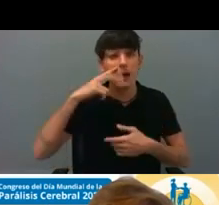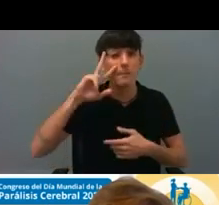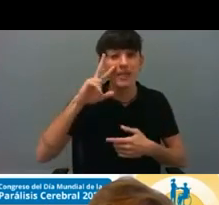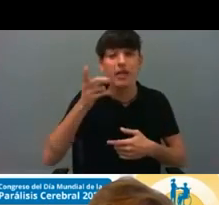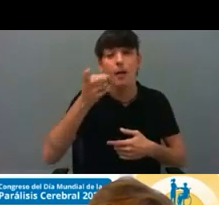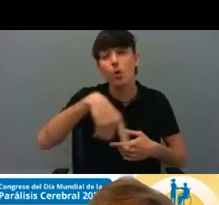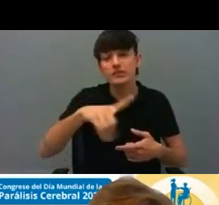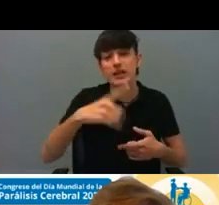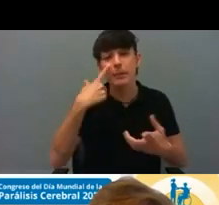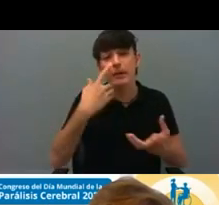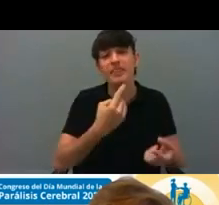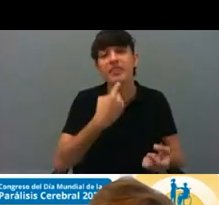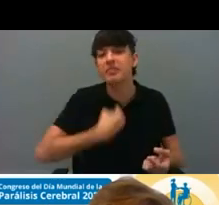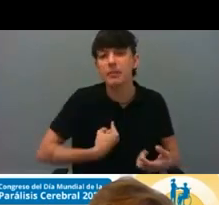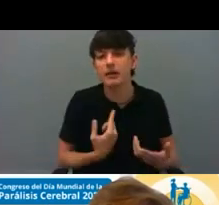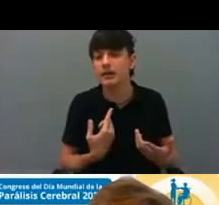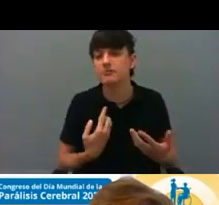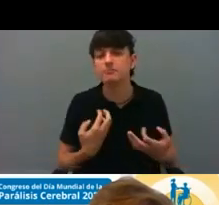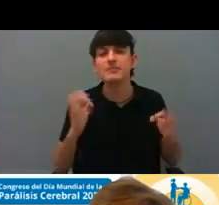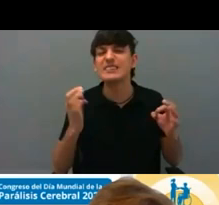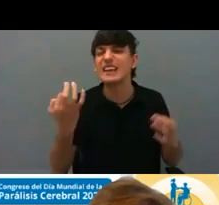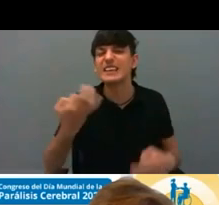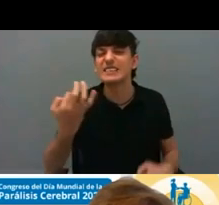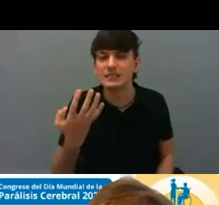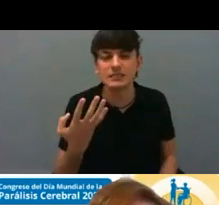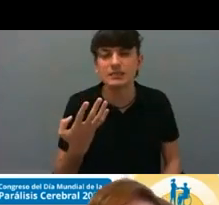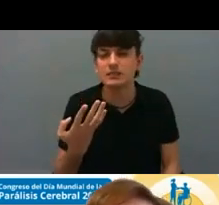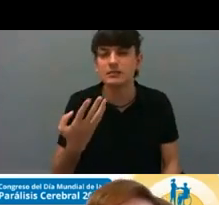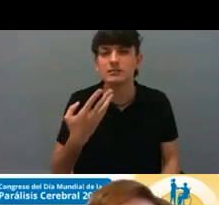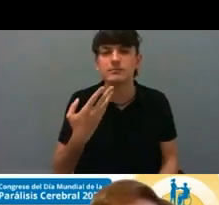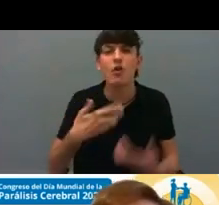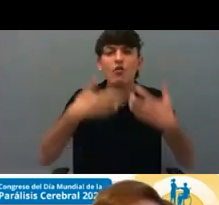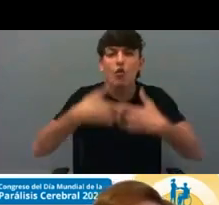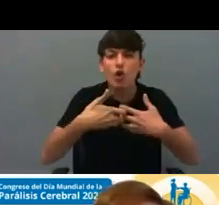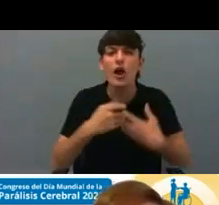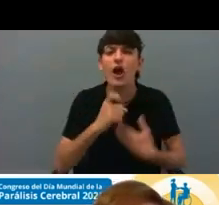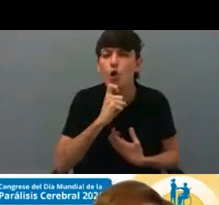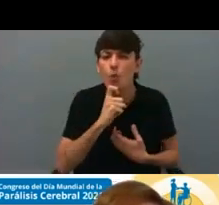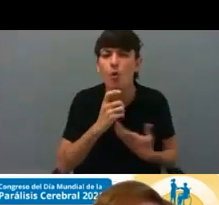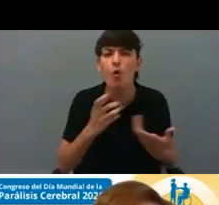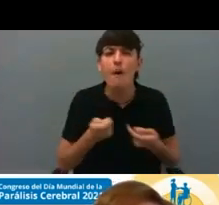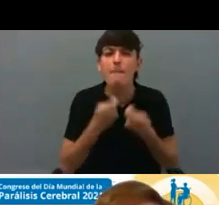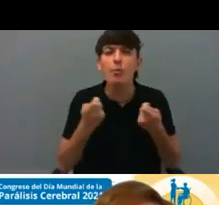decir qué es, en qué consiste o cómo poder favorecerlo, promocionarlo